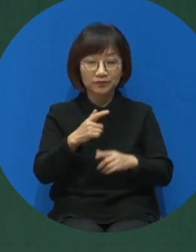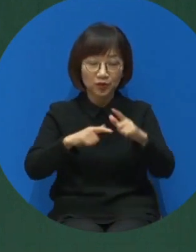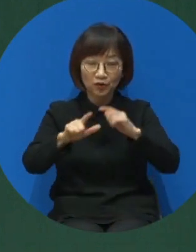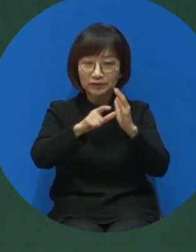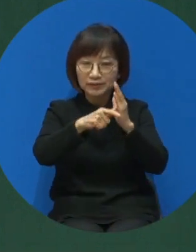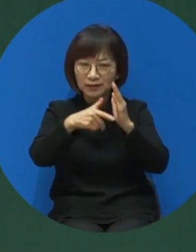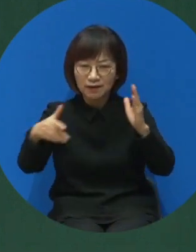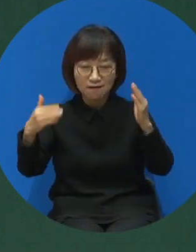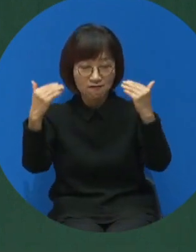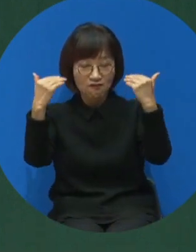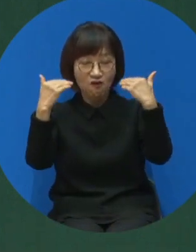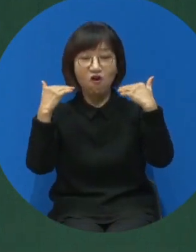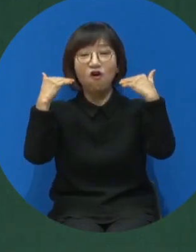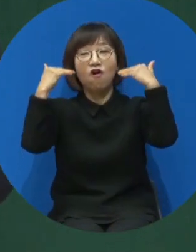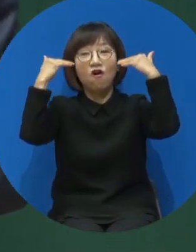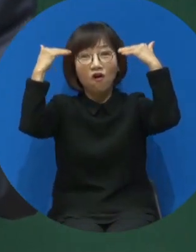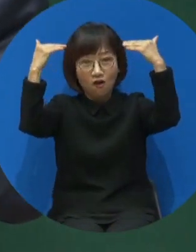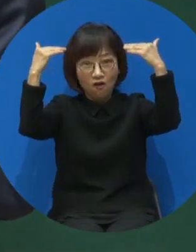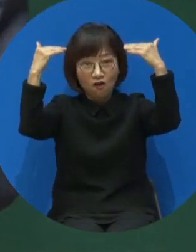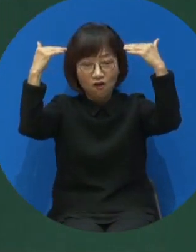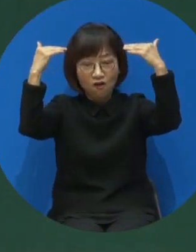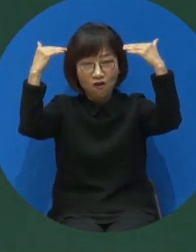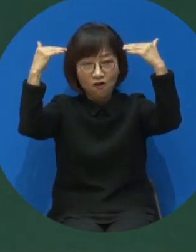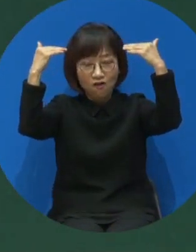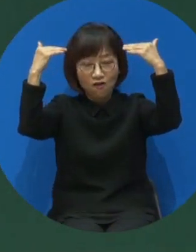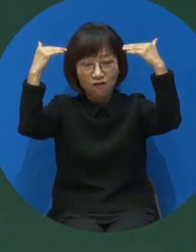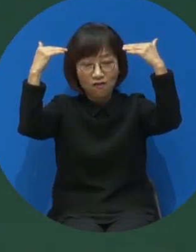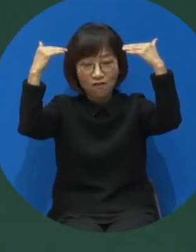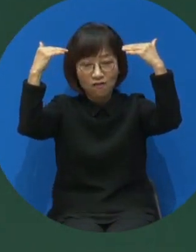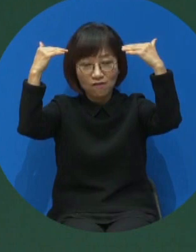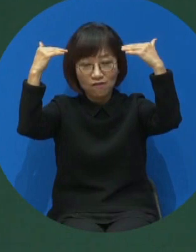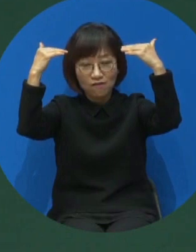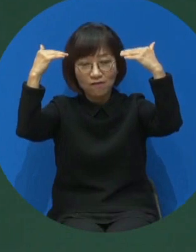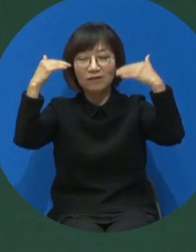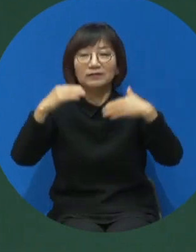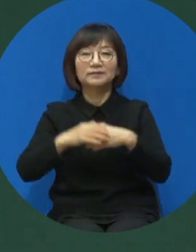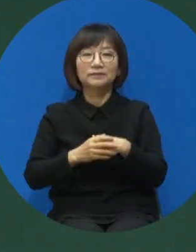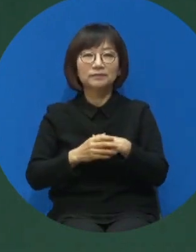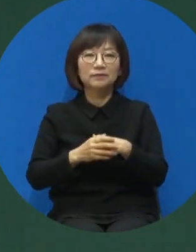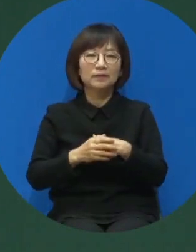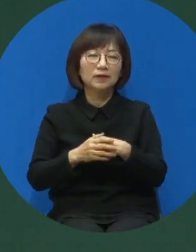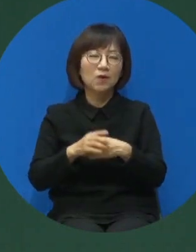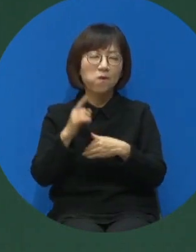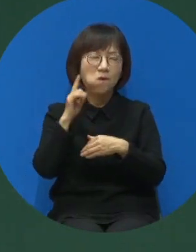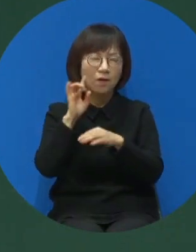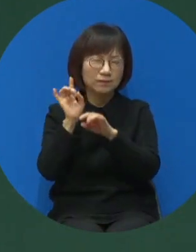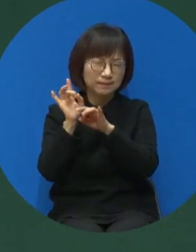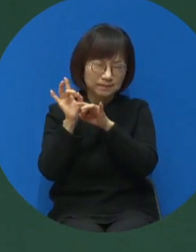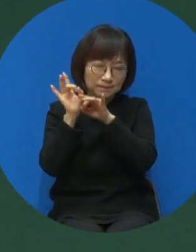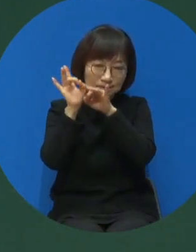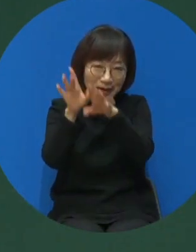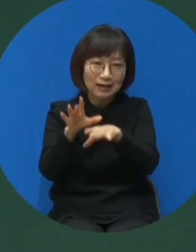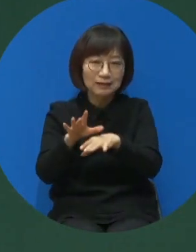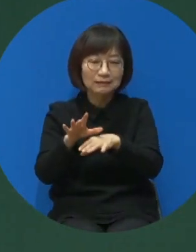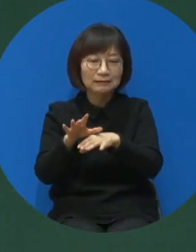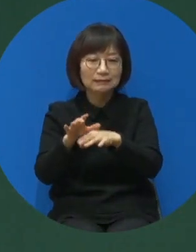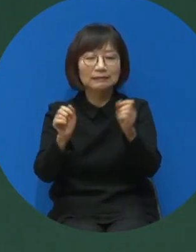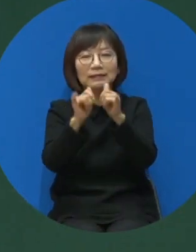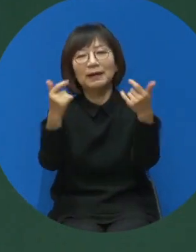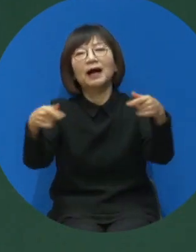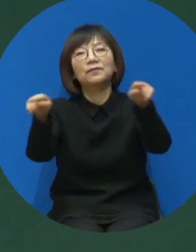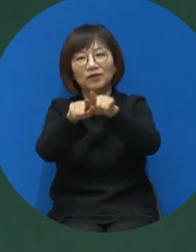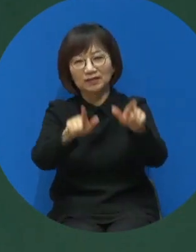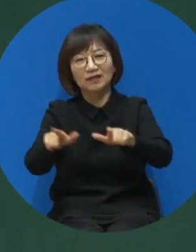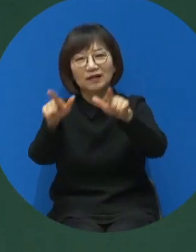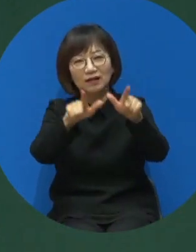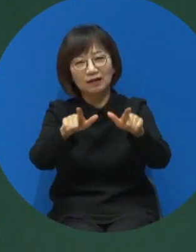pero sean adultos no tienen más remedio y ahora no se sabe por qué tienen que vivir en